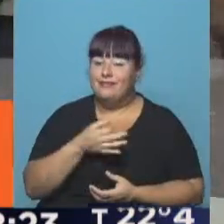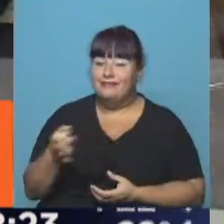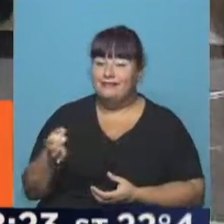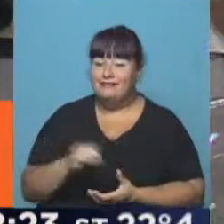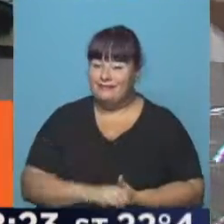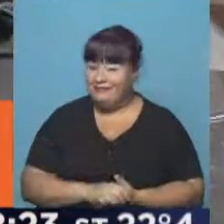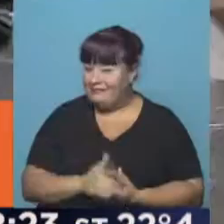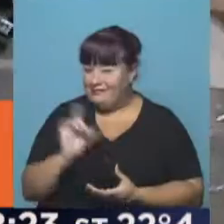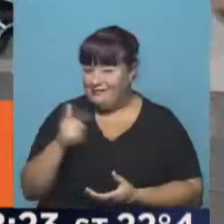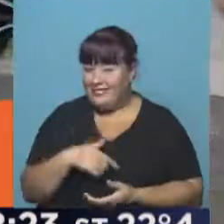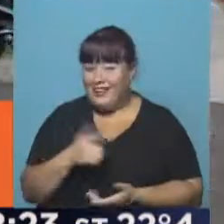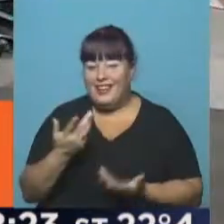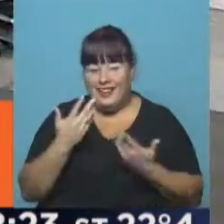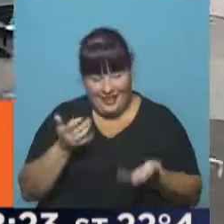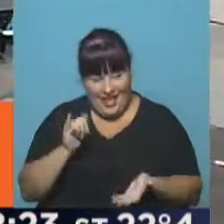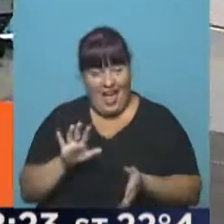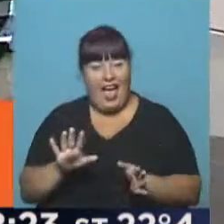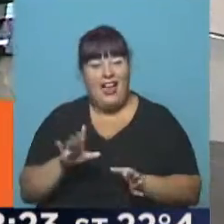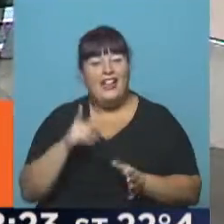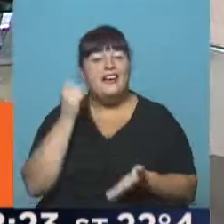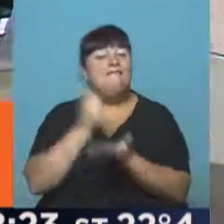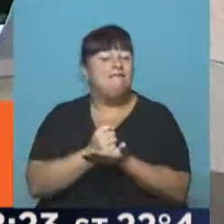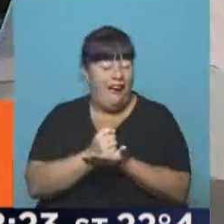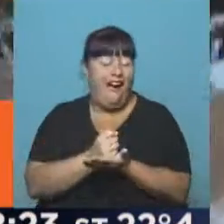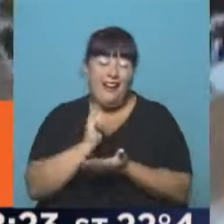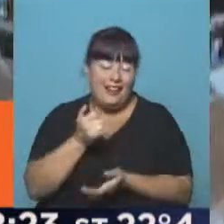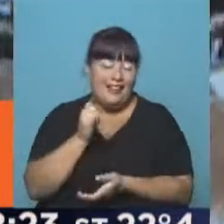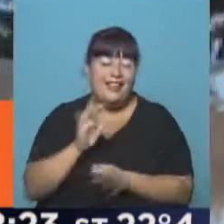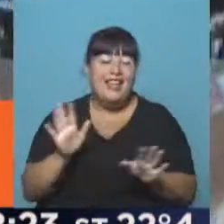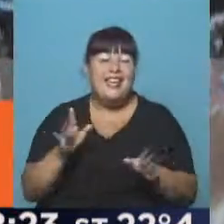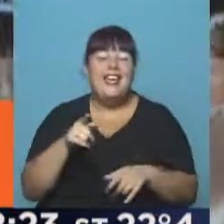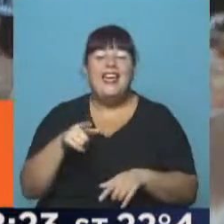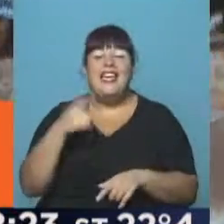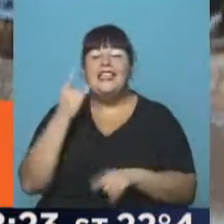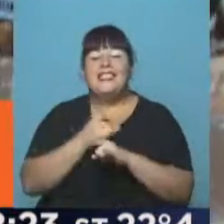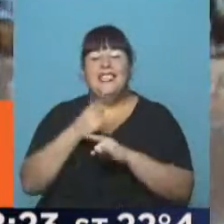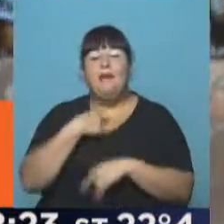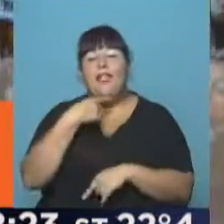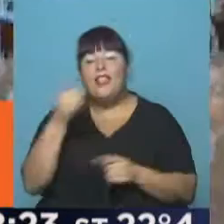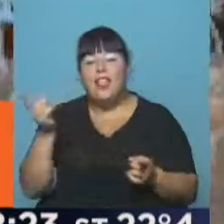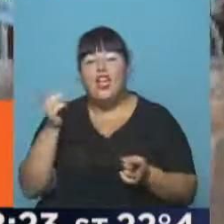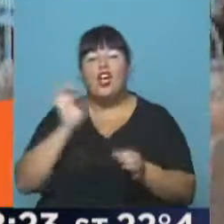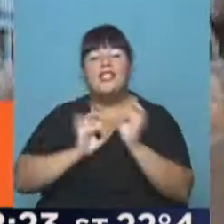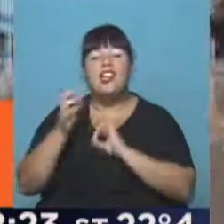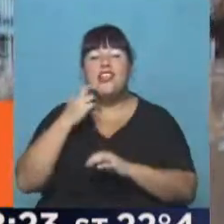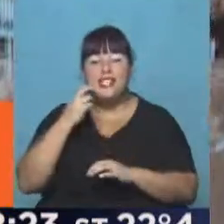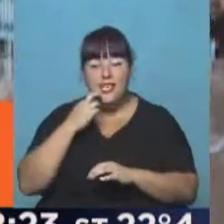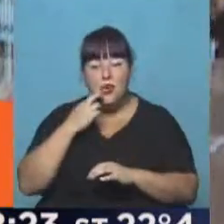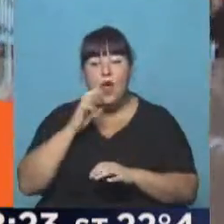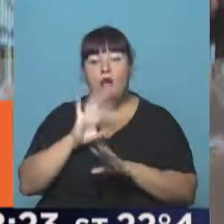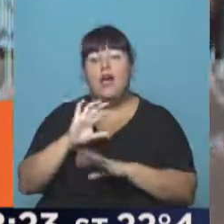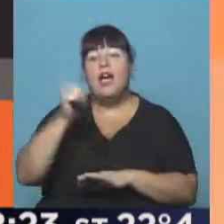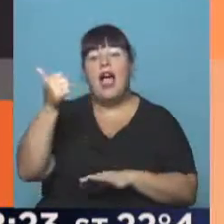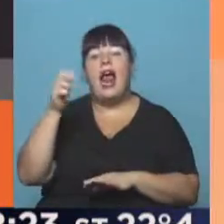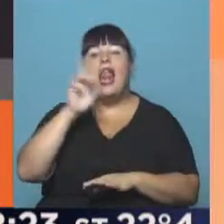Absolutamente. A ver, es una marca, justamente. Siempre decimos que en el siglo XIX se consagró